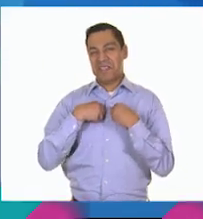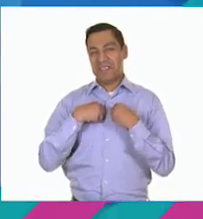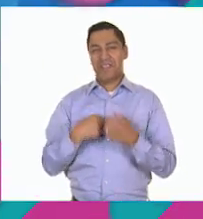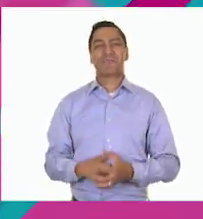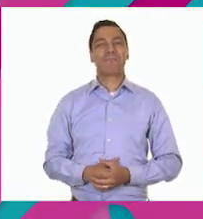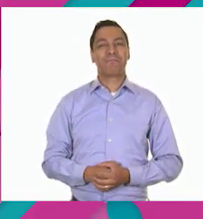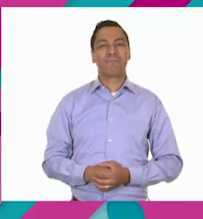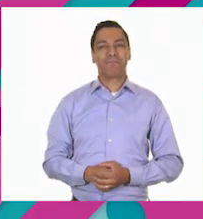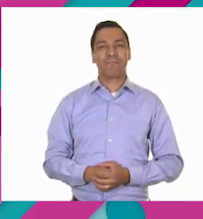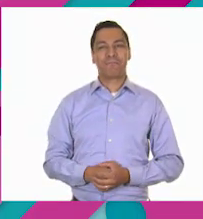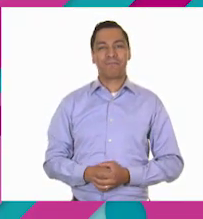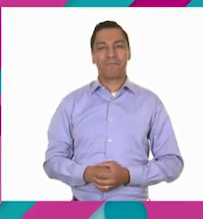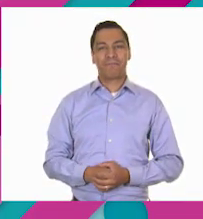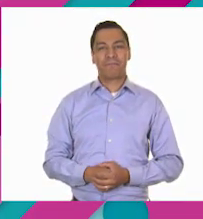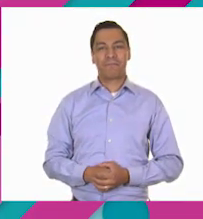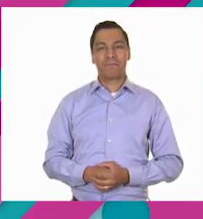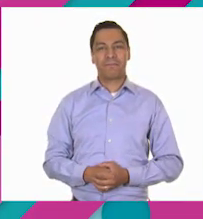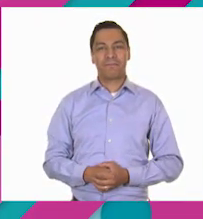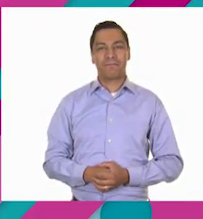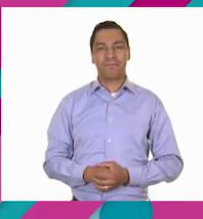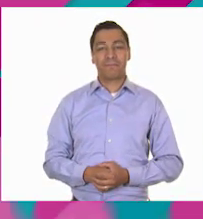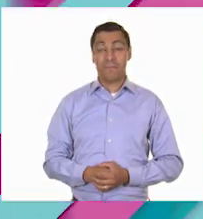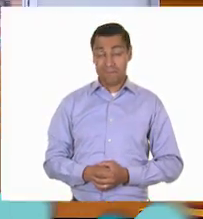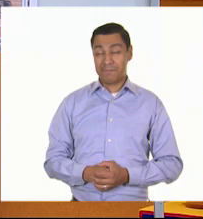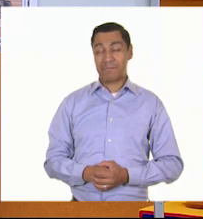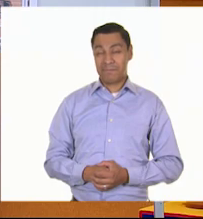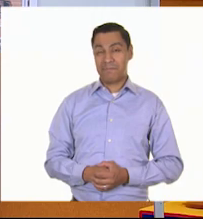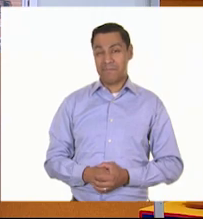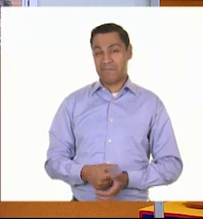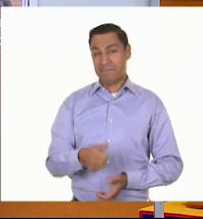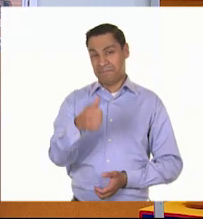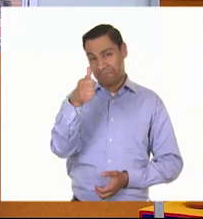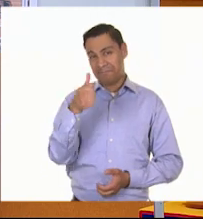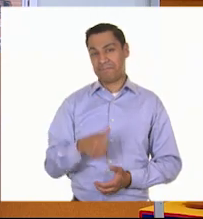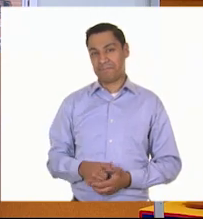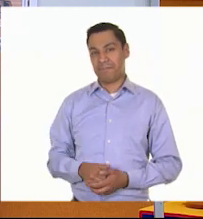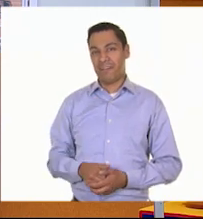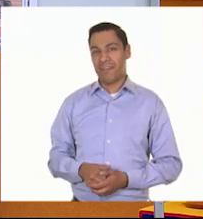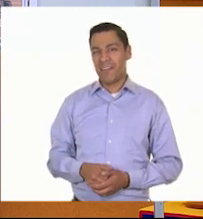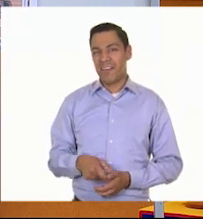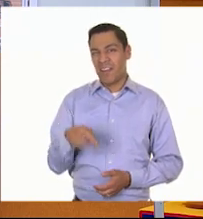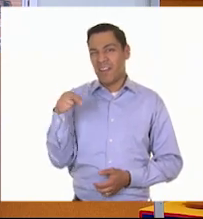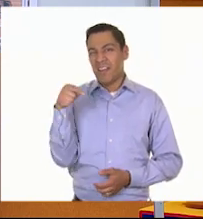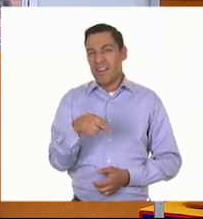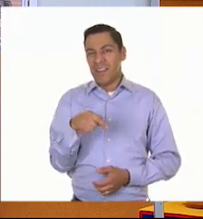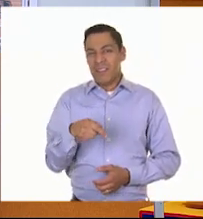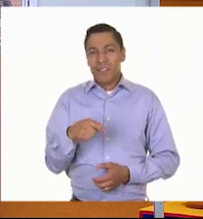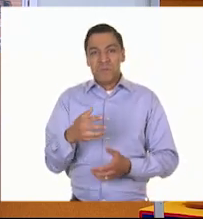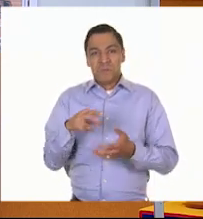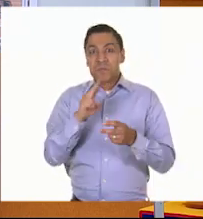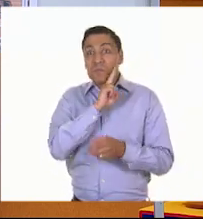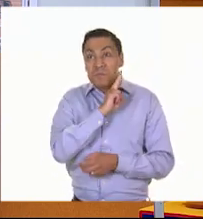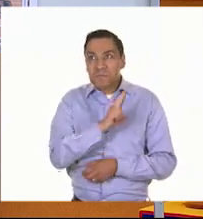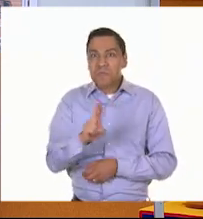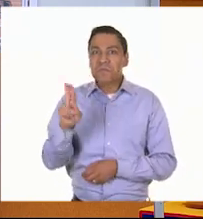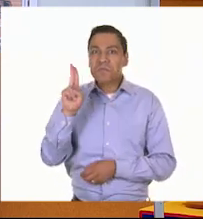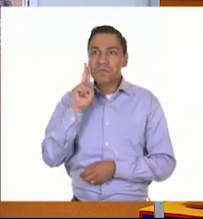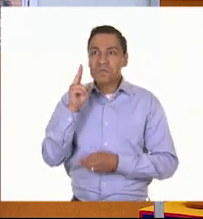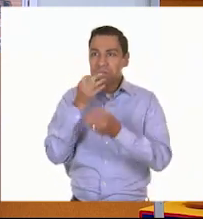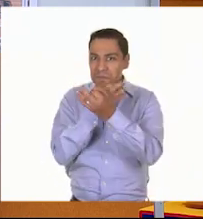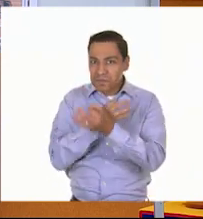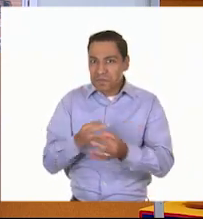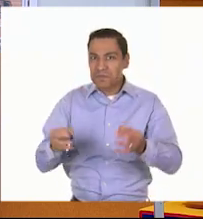¡Ay, qué bonito! Así es, muy bien, Tina. Pero cuéntame, ¿qué fue lo que más te llamó la atención de esta